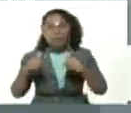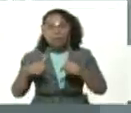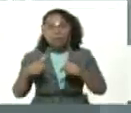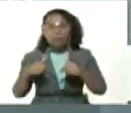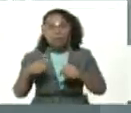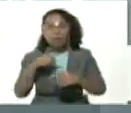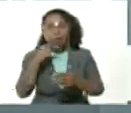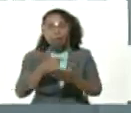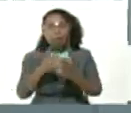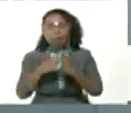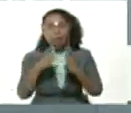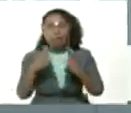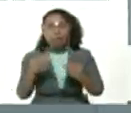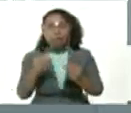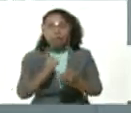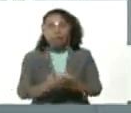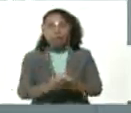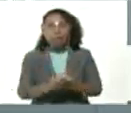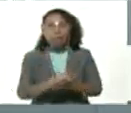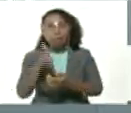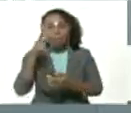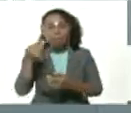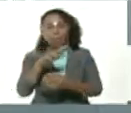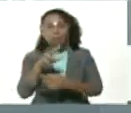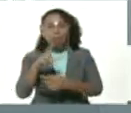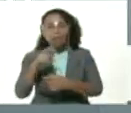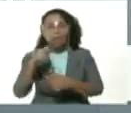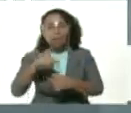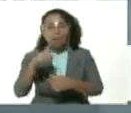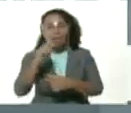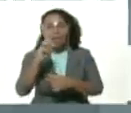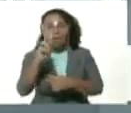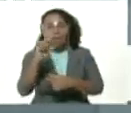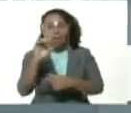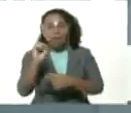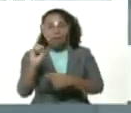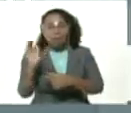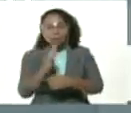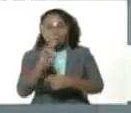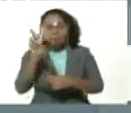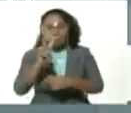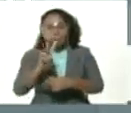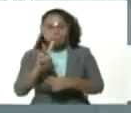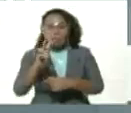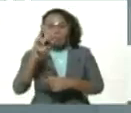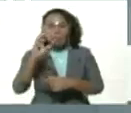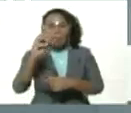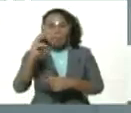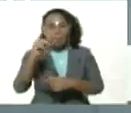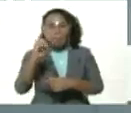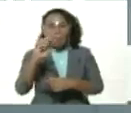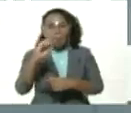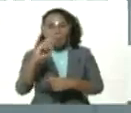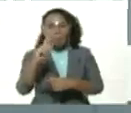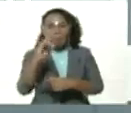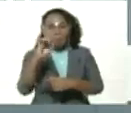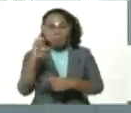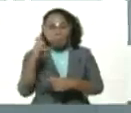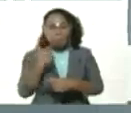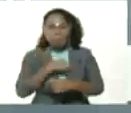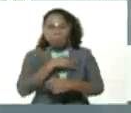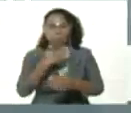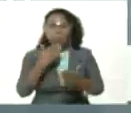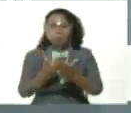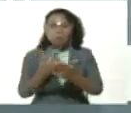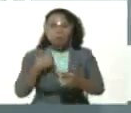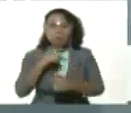nombre de todo el pueblo de Tovar, del Valle del Mocotíes, del estado de Mérida, queremos nuevamente ratificarle nuestro agradecimiento,